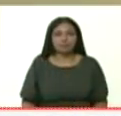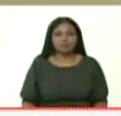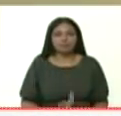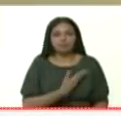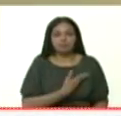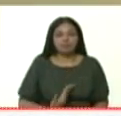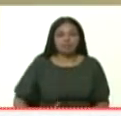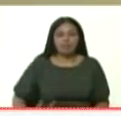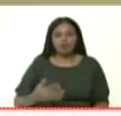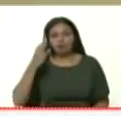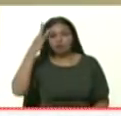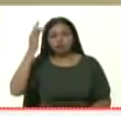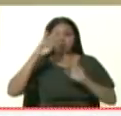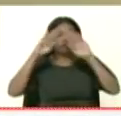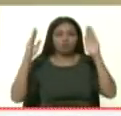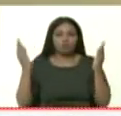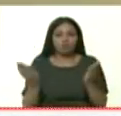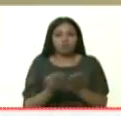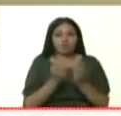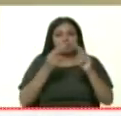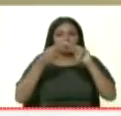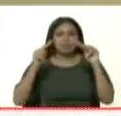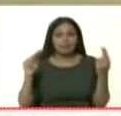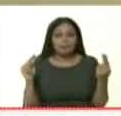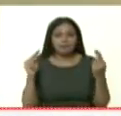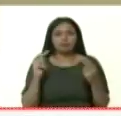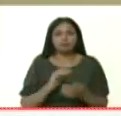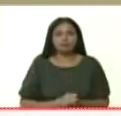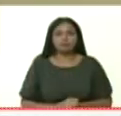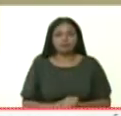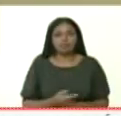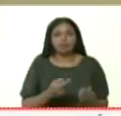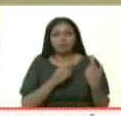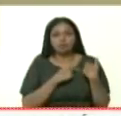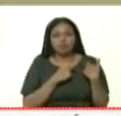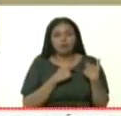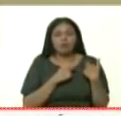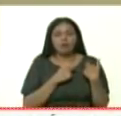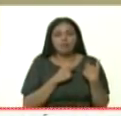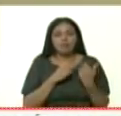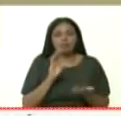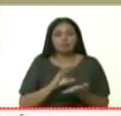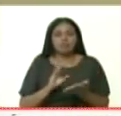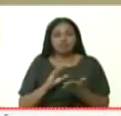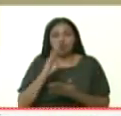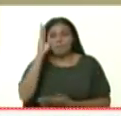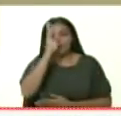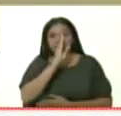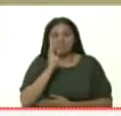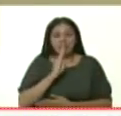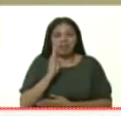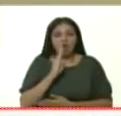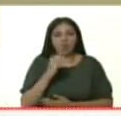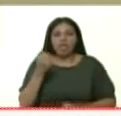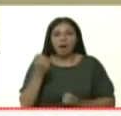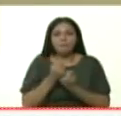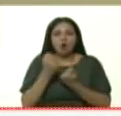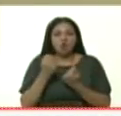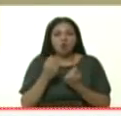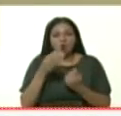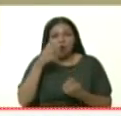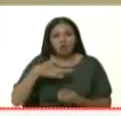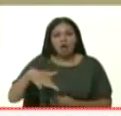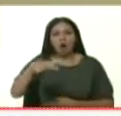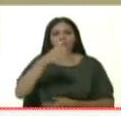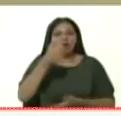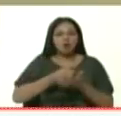presidenta del Consejo Mundial de la Paz y representante del Centro Brasilero de Solidaridad con los Pueblos